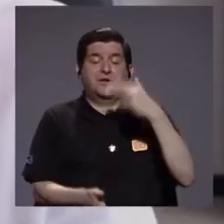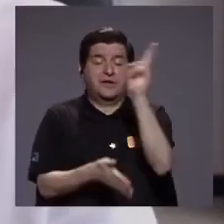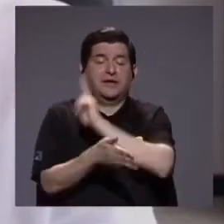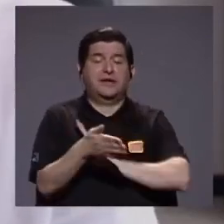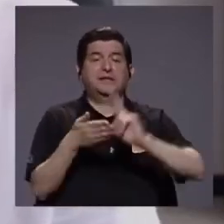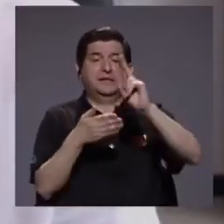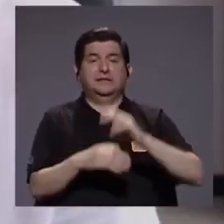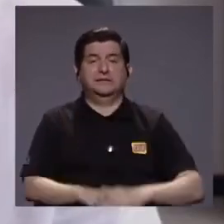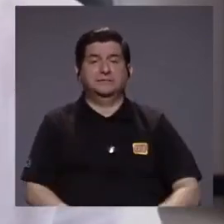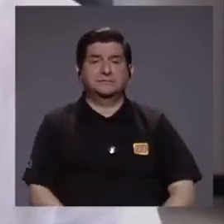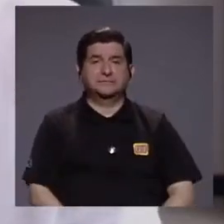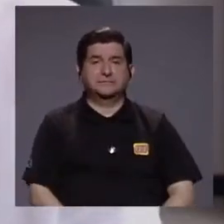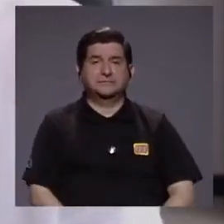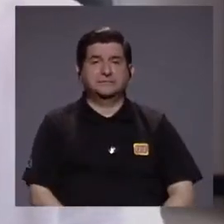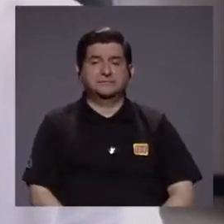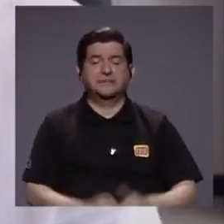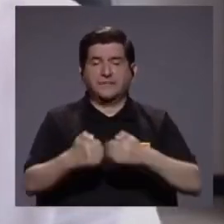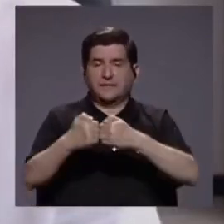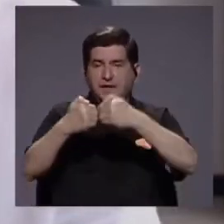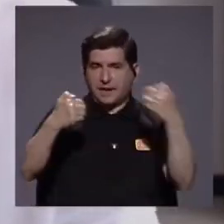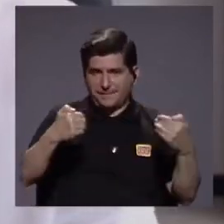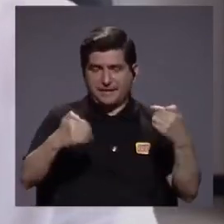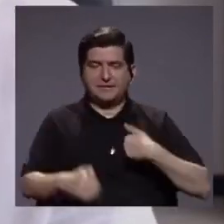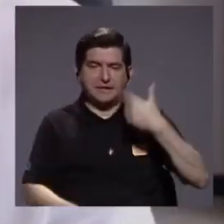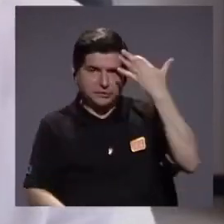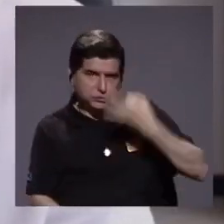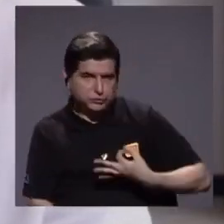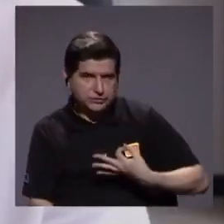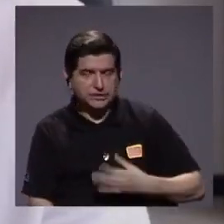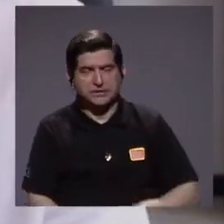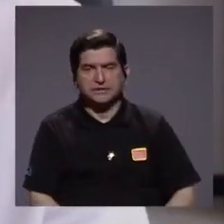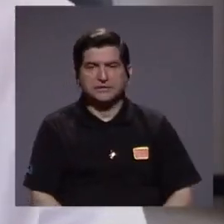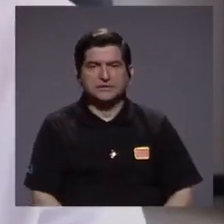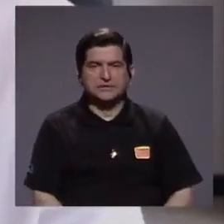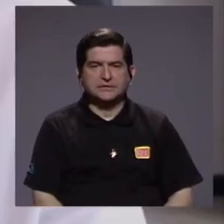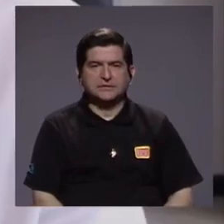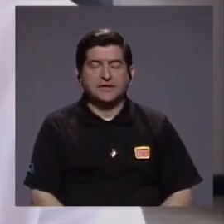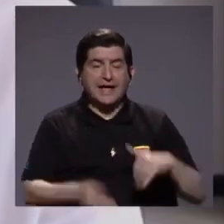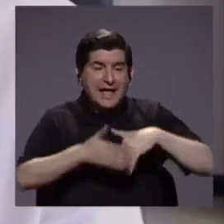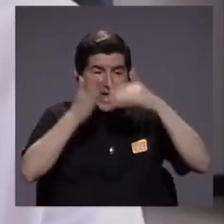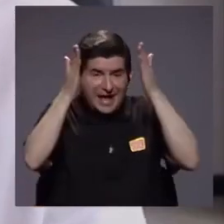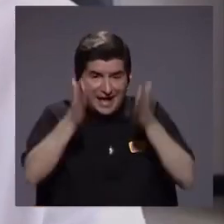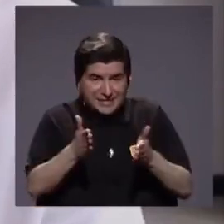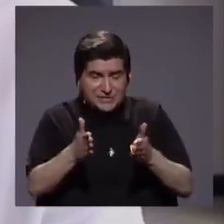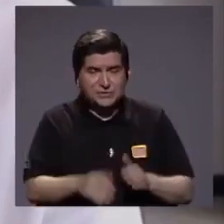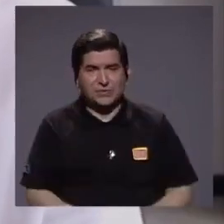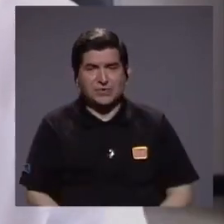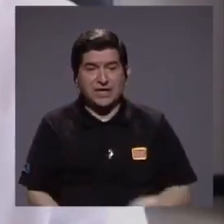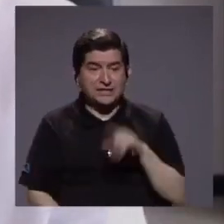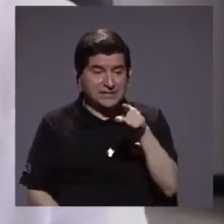universidad. Por otro lado, considero que los